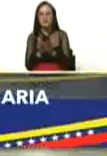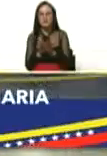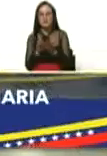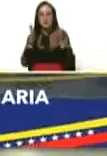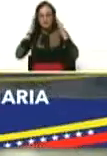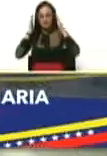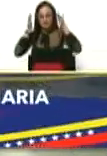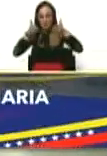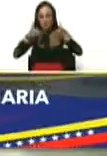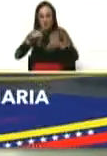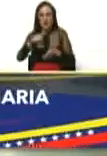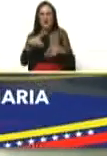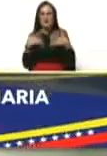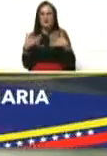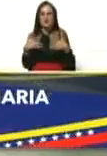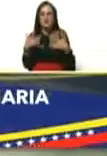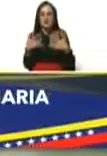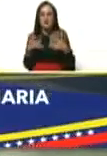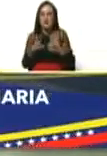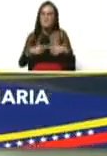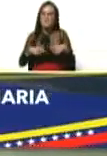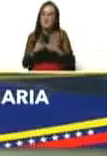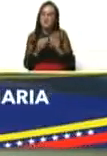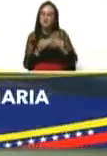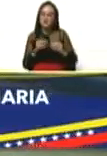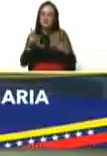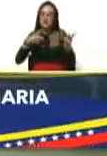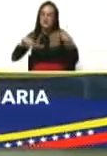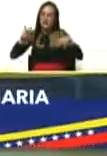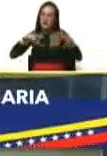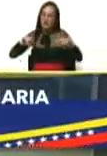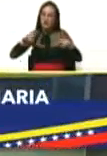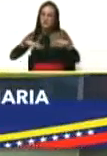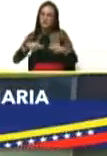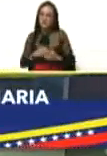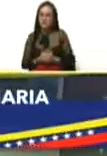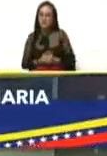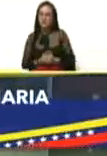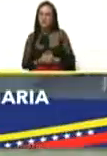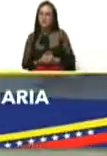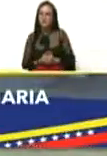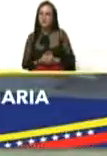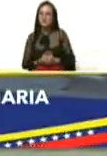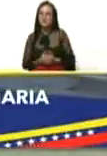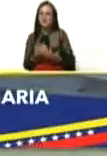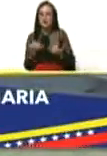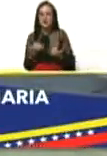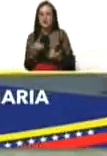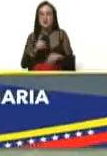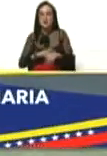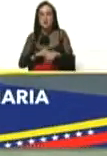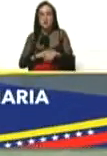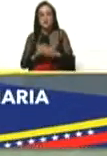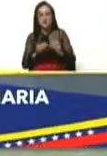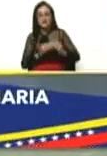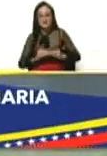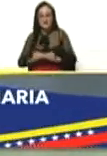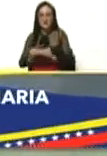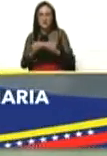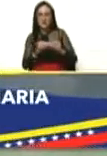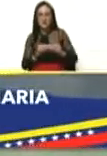concentrados en su actividad, tengan los espacios de recreación como los estamos teniendo en este momento con la